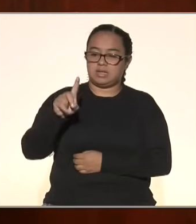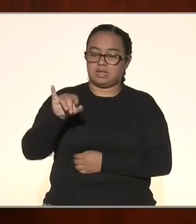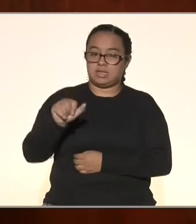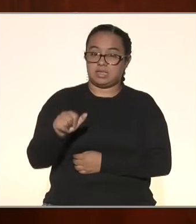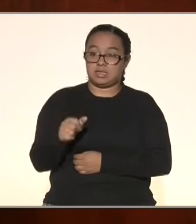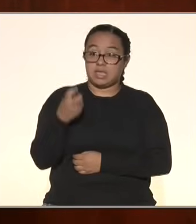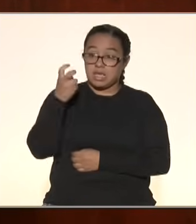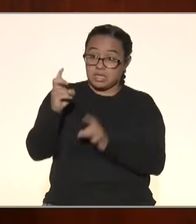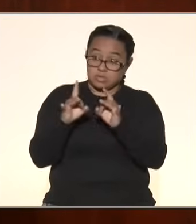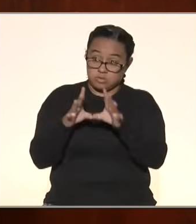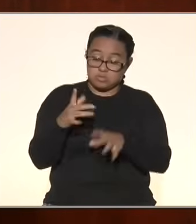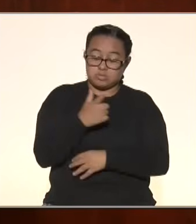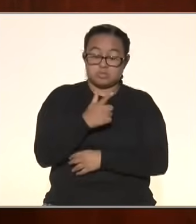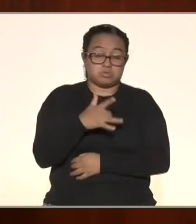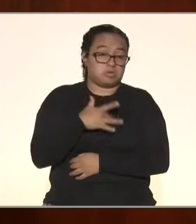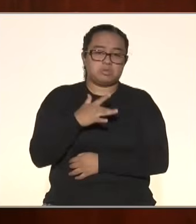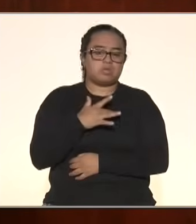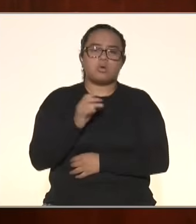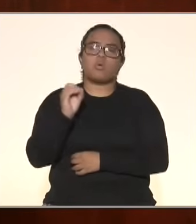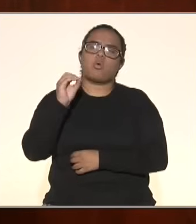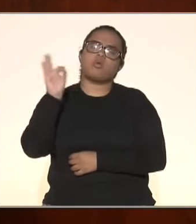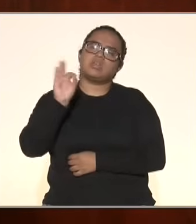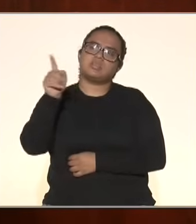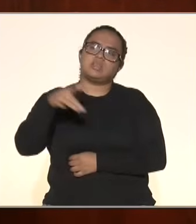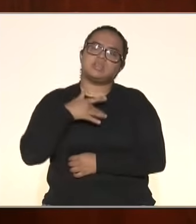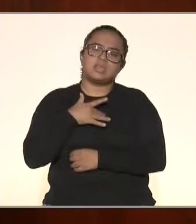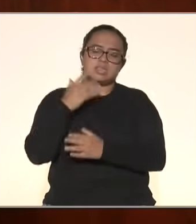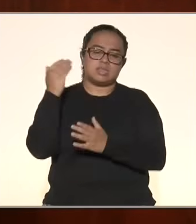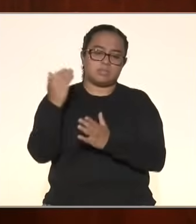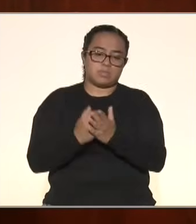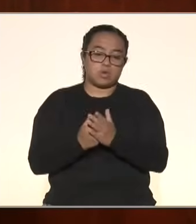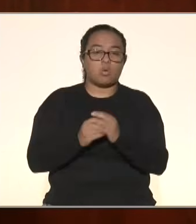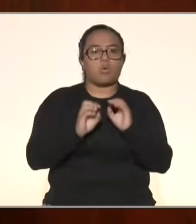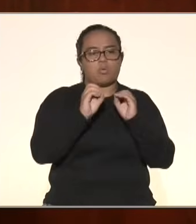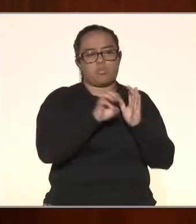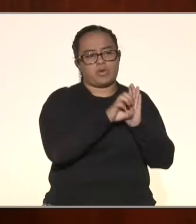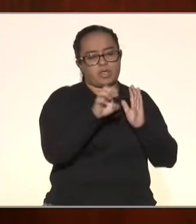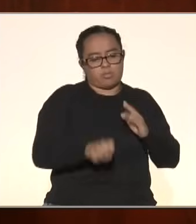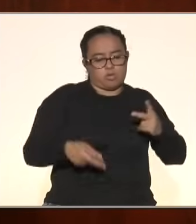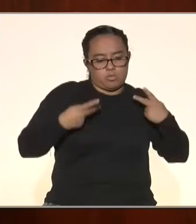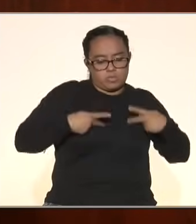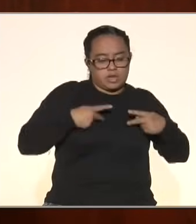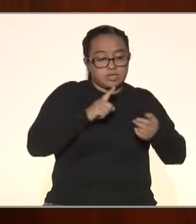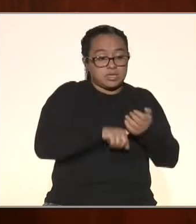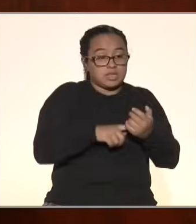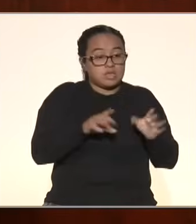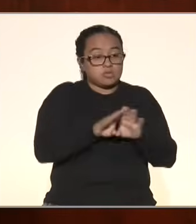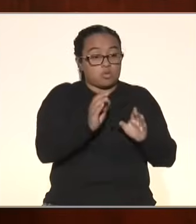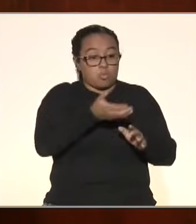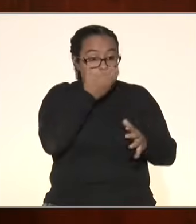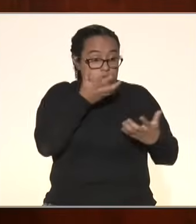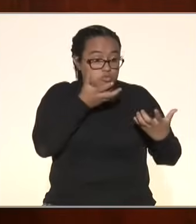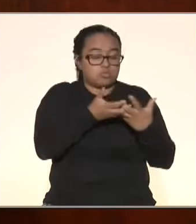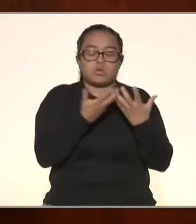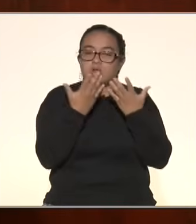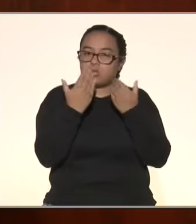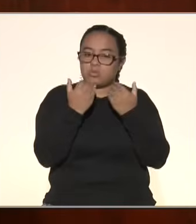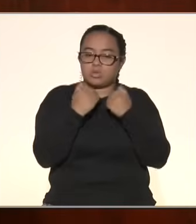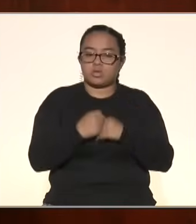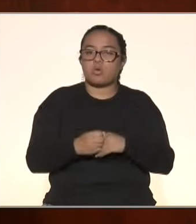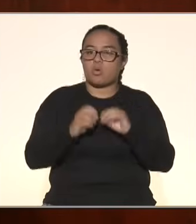presenta esto, ¿no? O suelen presentarlo menos que gente que no tenemos ese mecanismo adaptativo. Y si nos vamos a